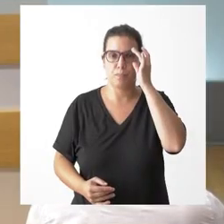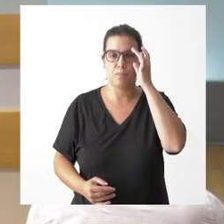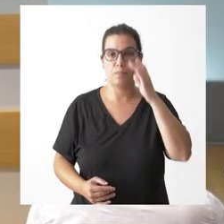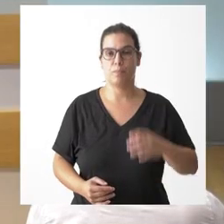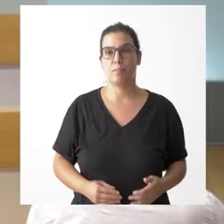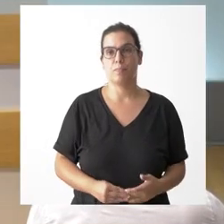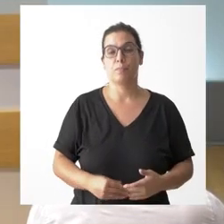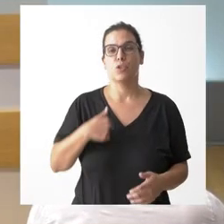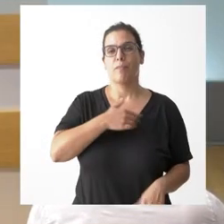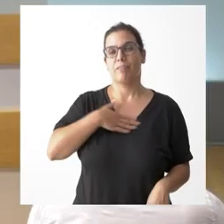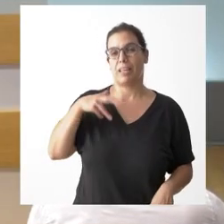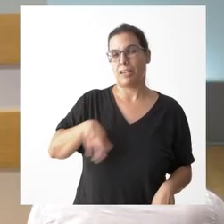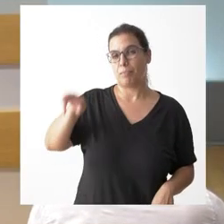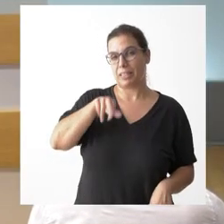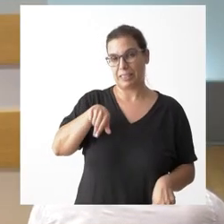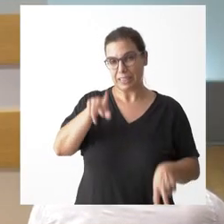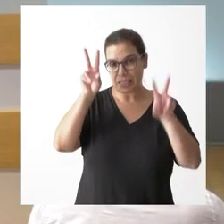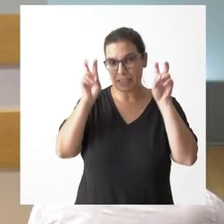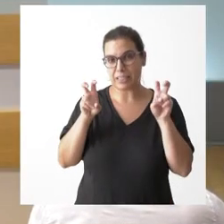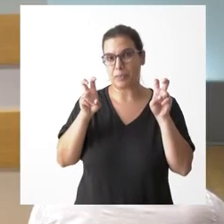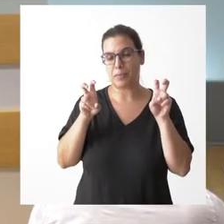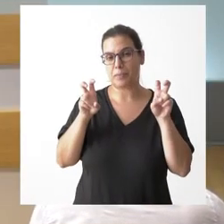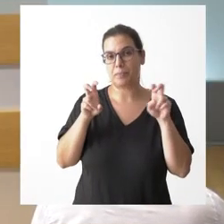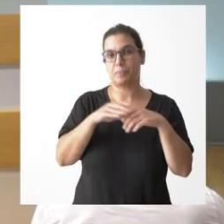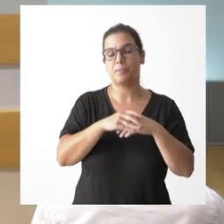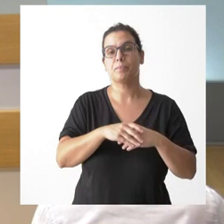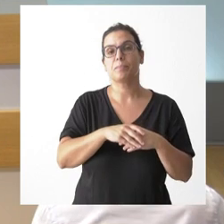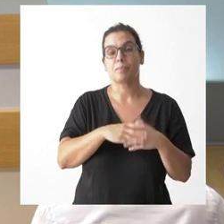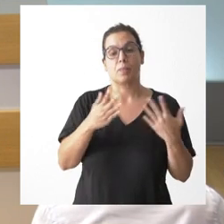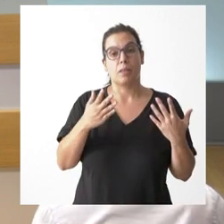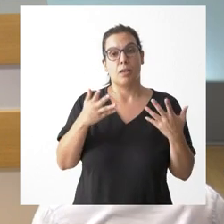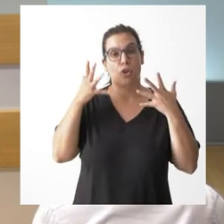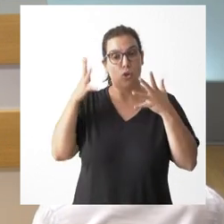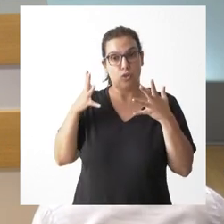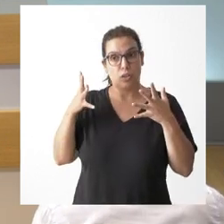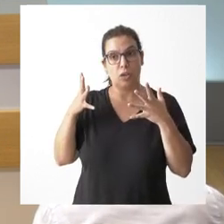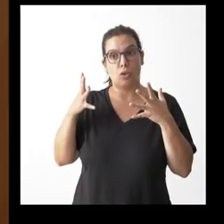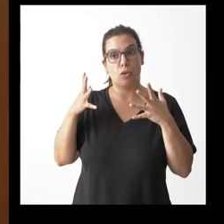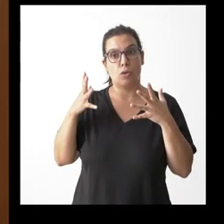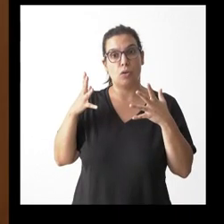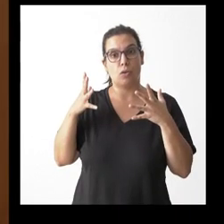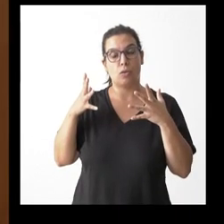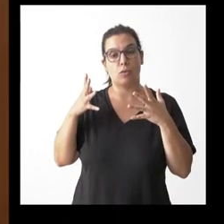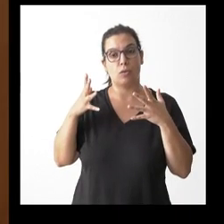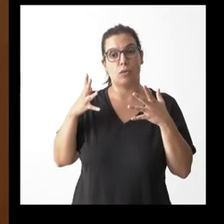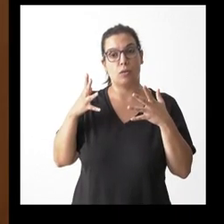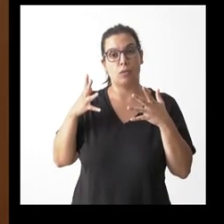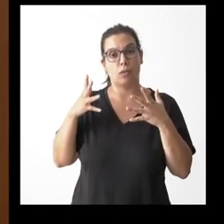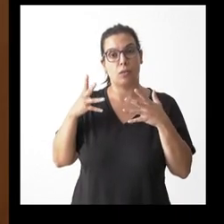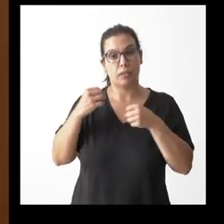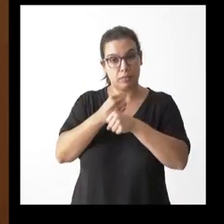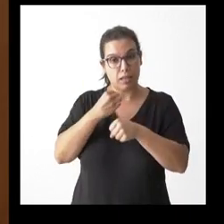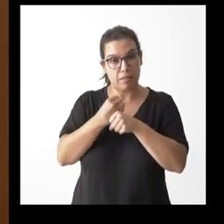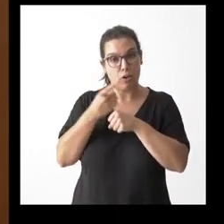Yo quería insistir también sobre el tema. Sí. Se ha llegado la propuesta del Consejo de Trabajo que tiene que